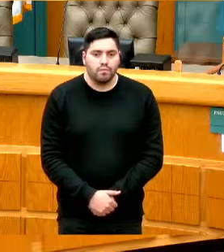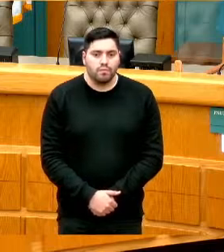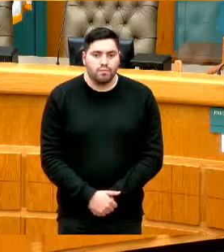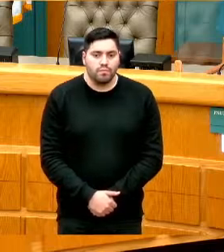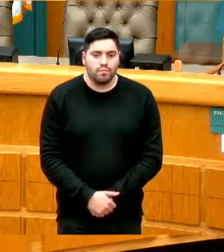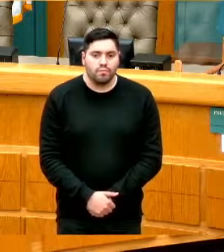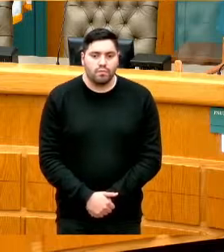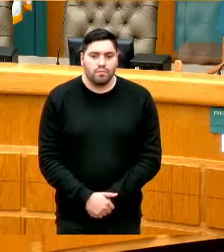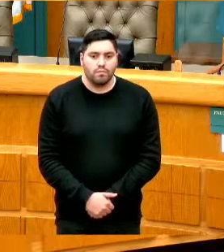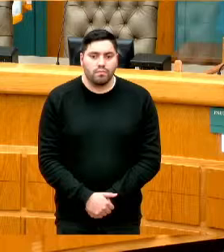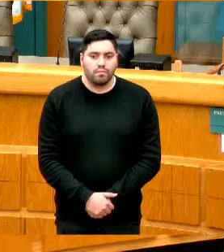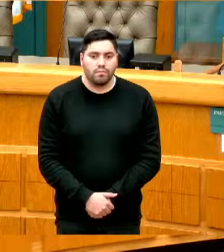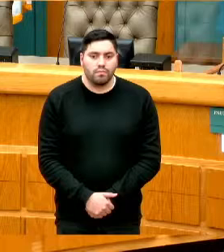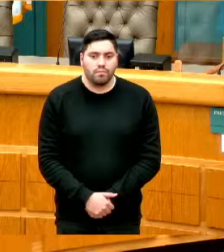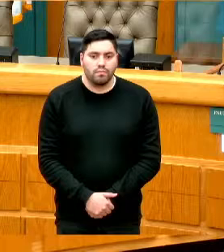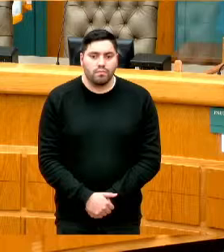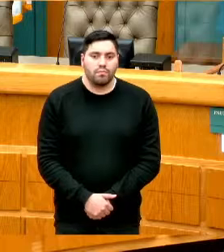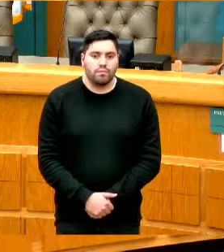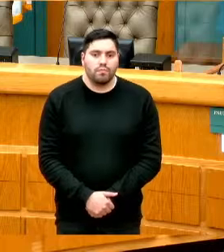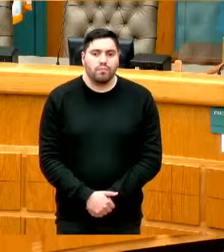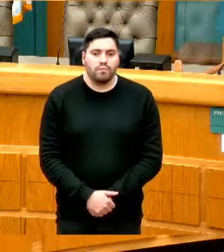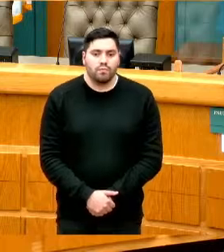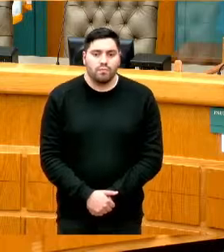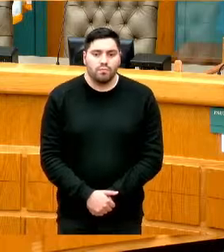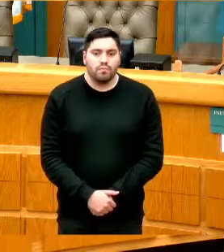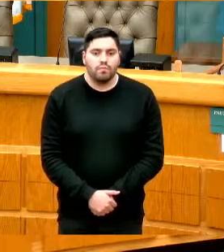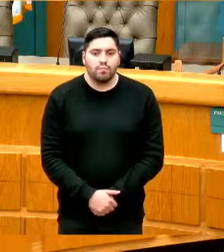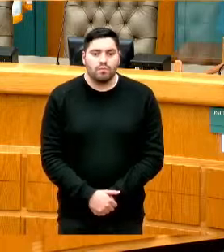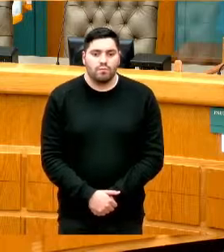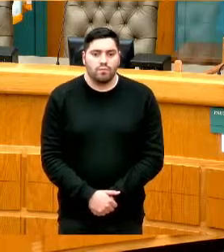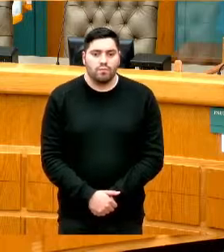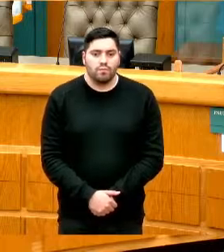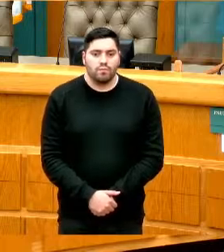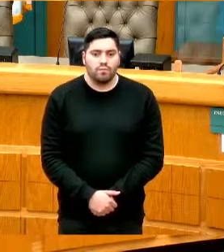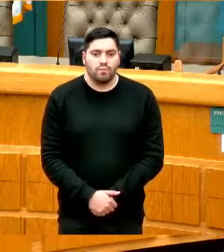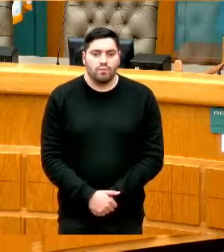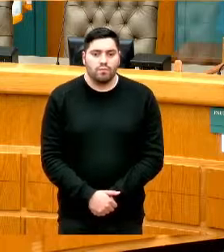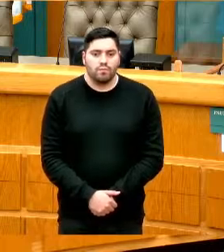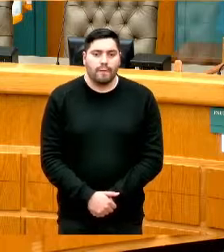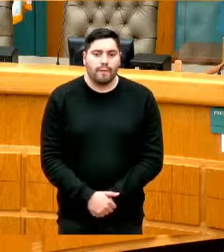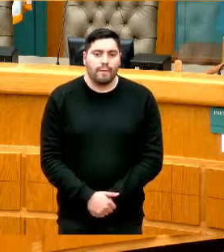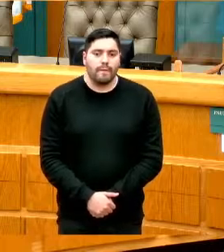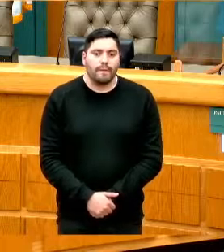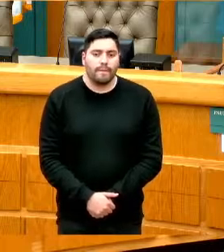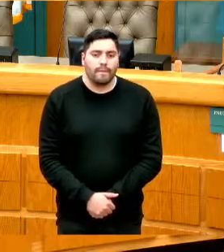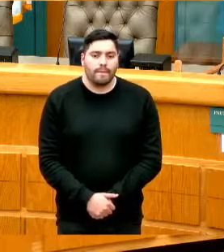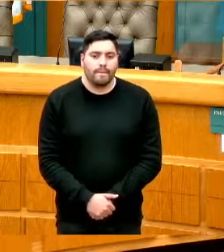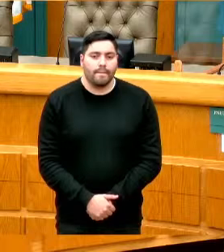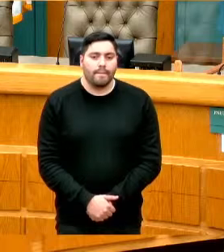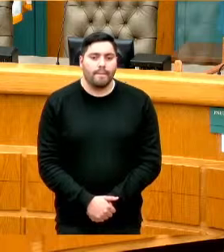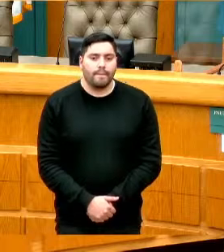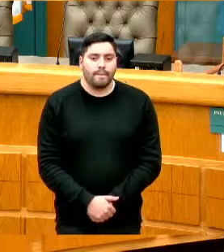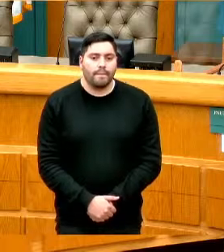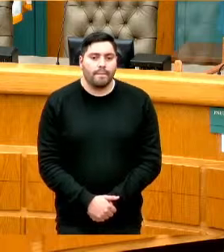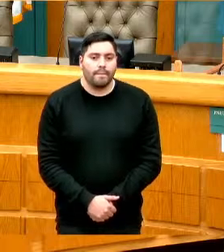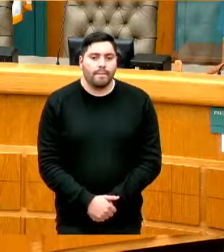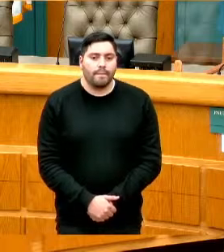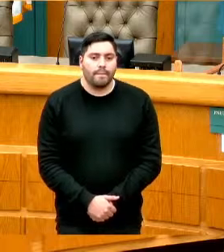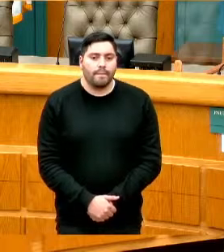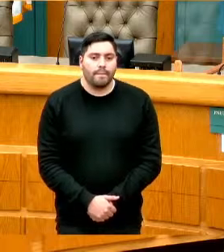tarde. Los operadores estarán listos para ayudar a los usuarios y podrán hablar tanto inglés como español. El número de la línea directa es